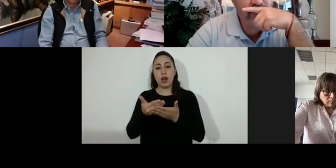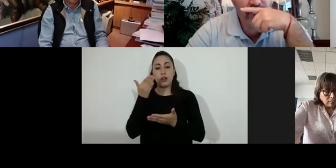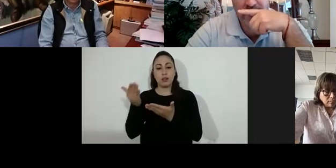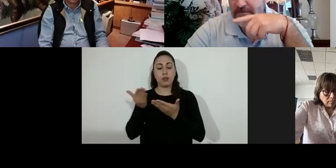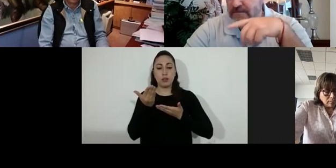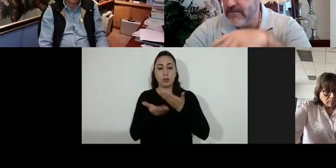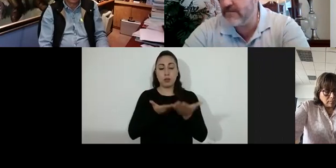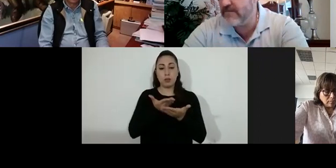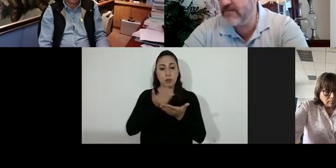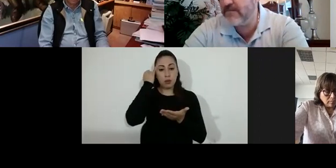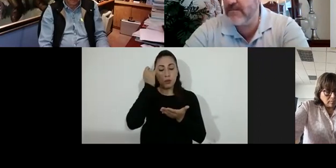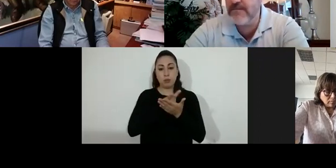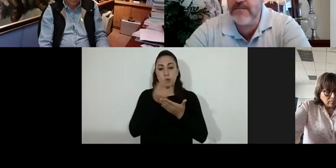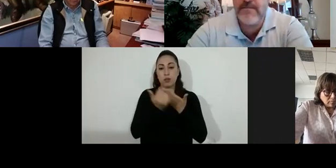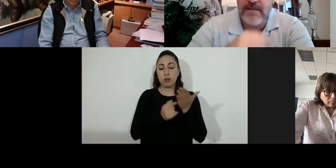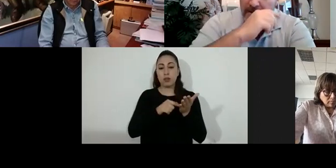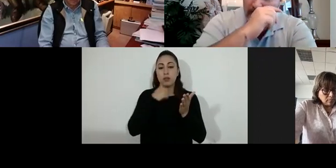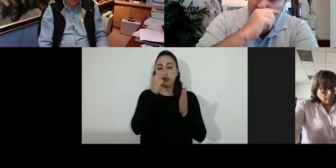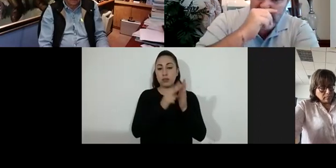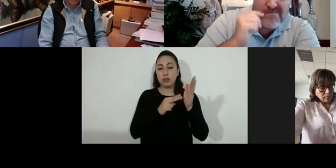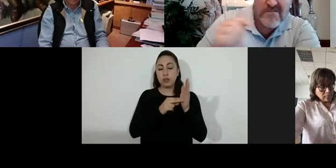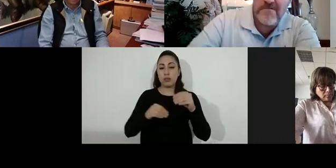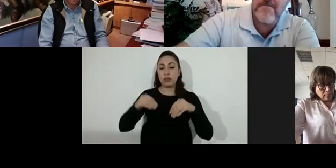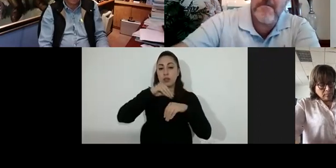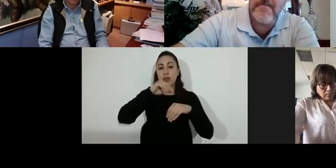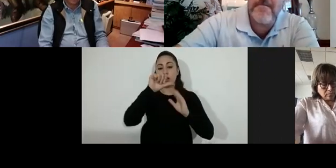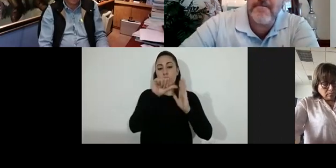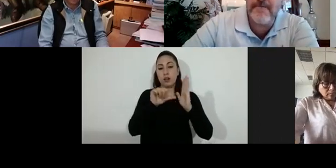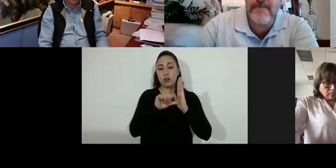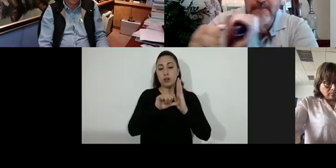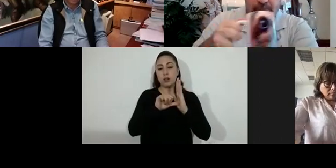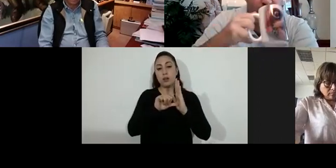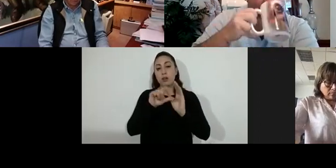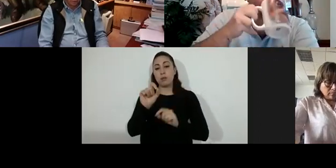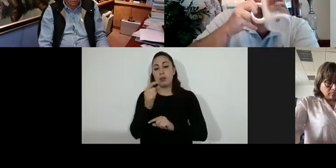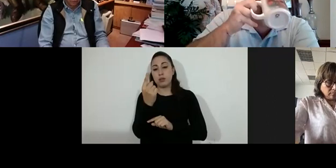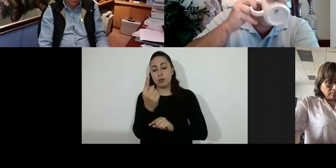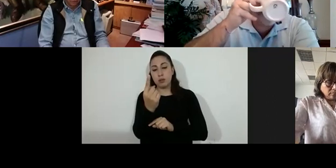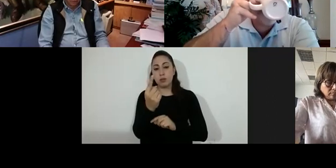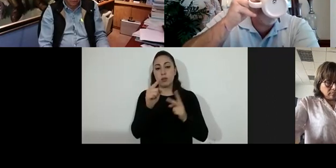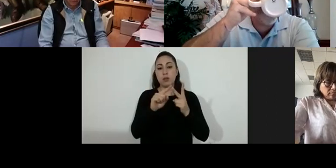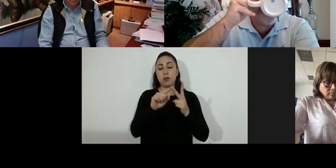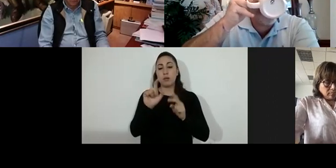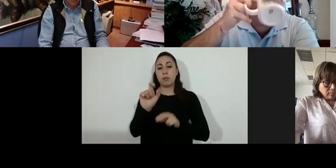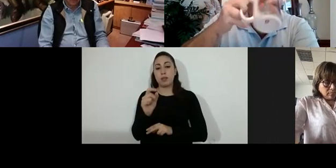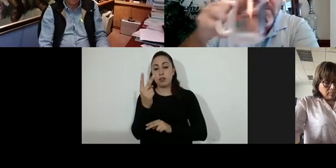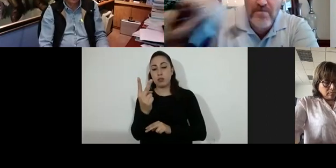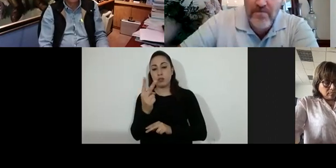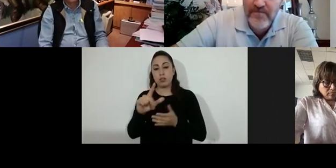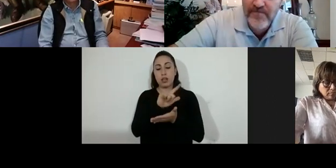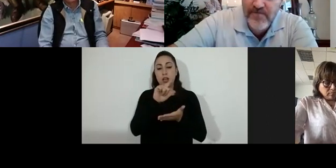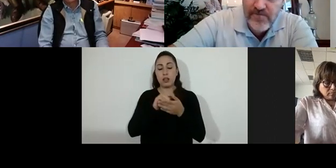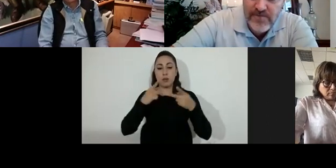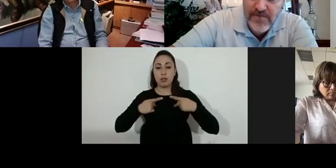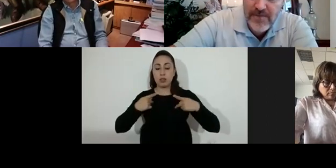decreto, por el que se adicionan los artículos transitorios 21º y 22º de la Ley de Participación